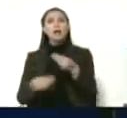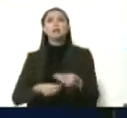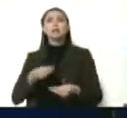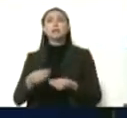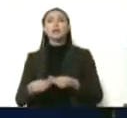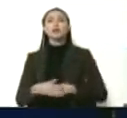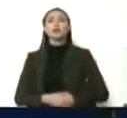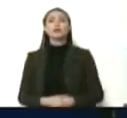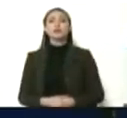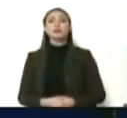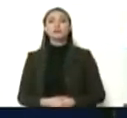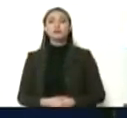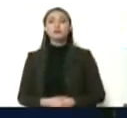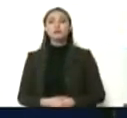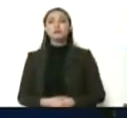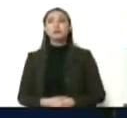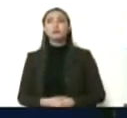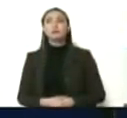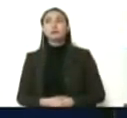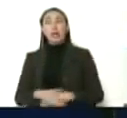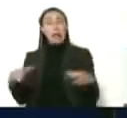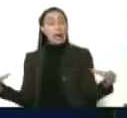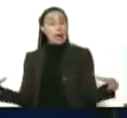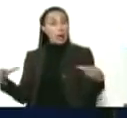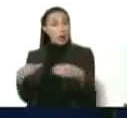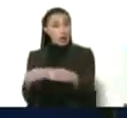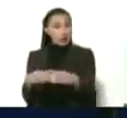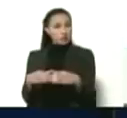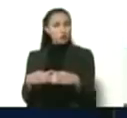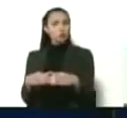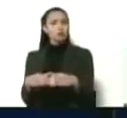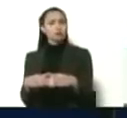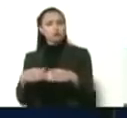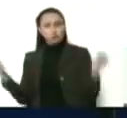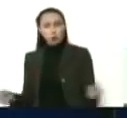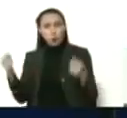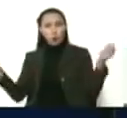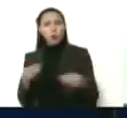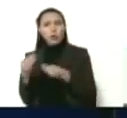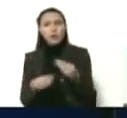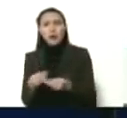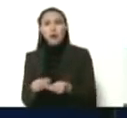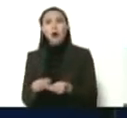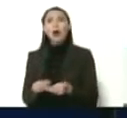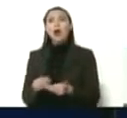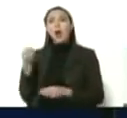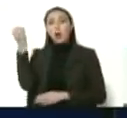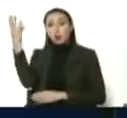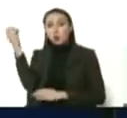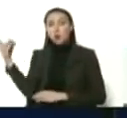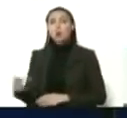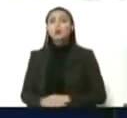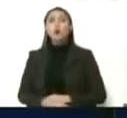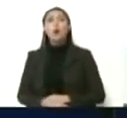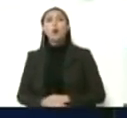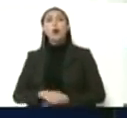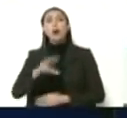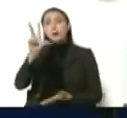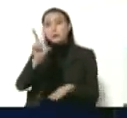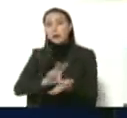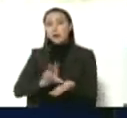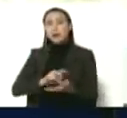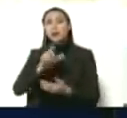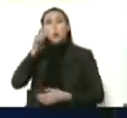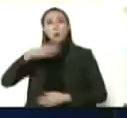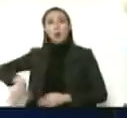precisamente del equipo promotor del Congreso Bicentenario de los Pueblos.